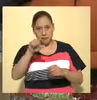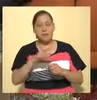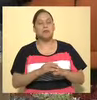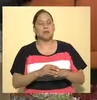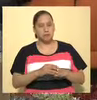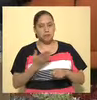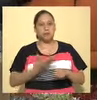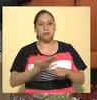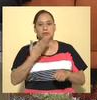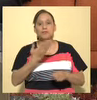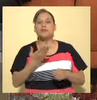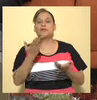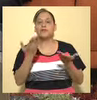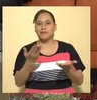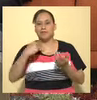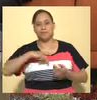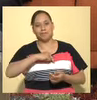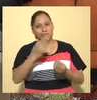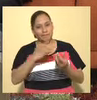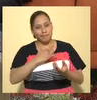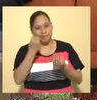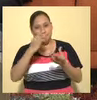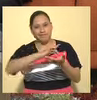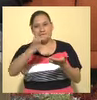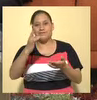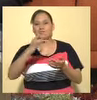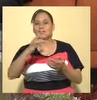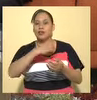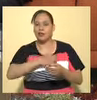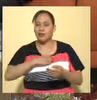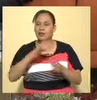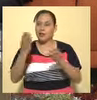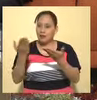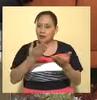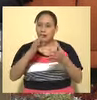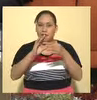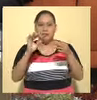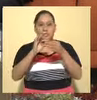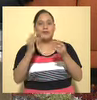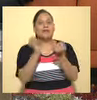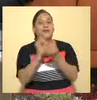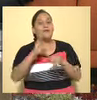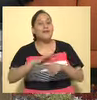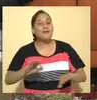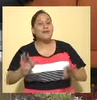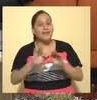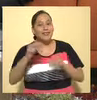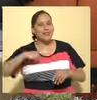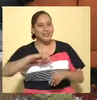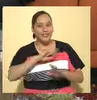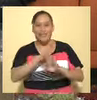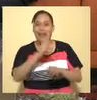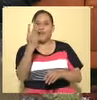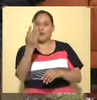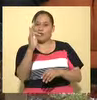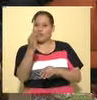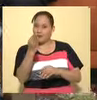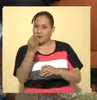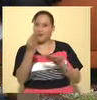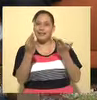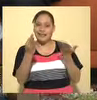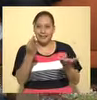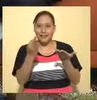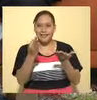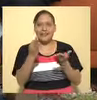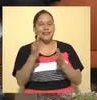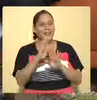pues muy bien. Pues estamos muy contentos que hayan venido a explicarnos, sobre todo que ya saben que regresamos de la Candelaria y sí, que